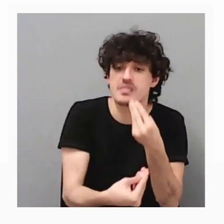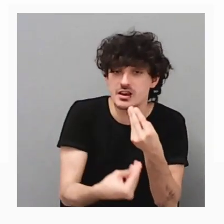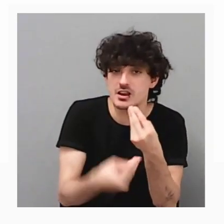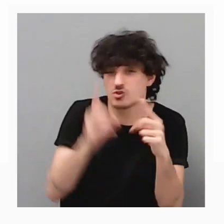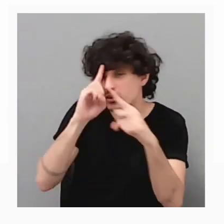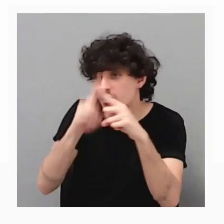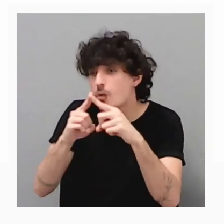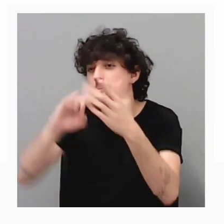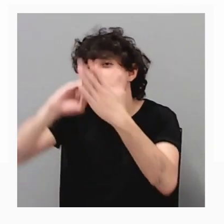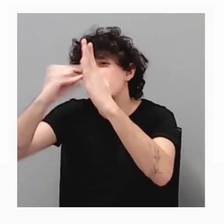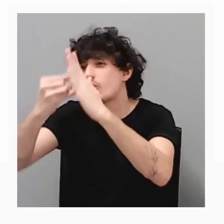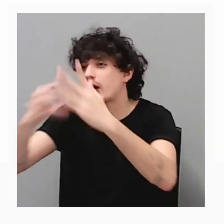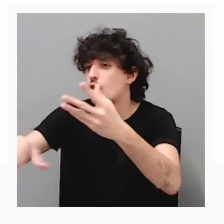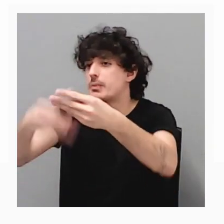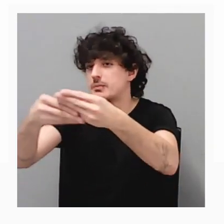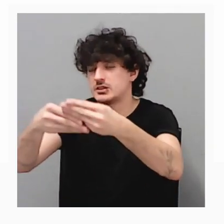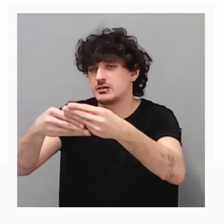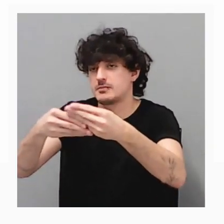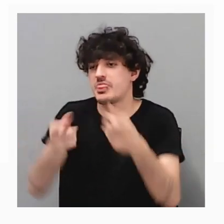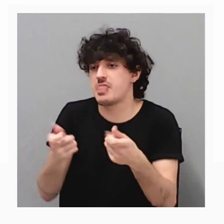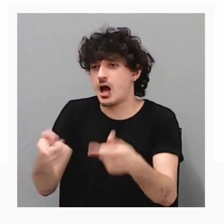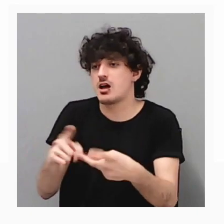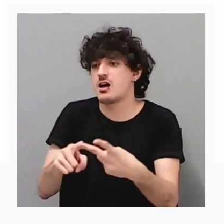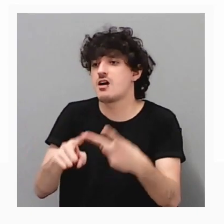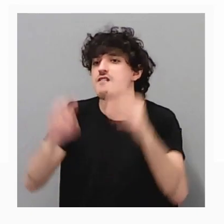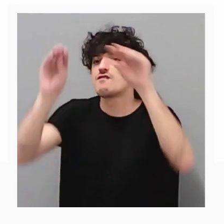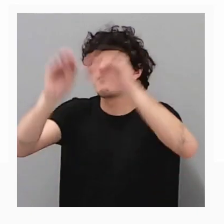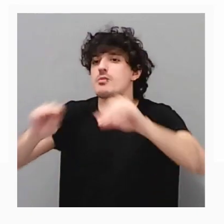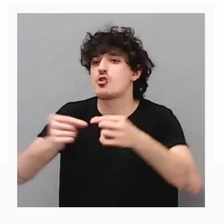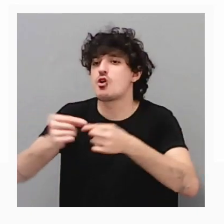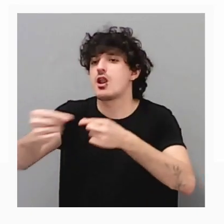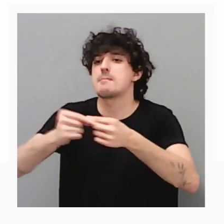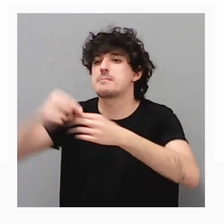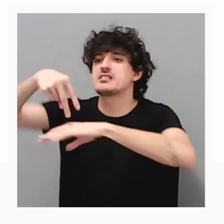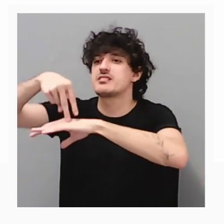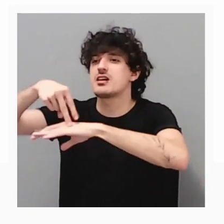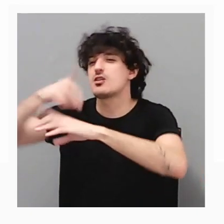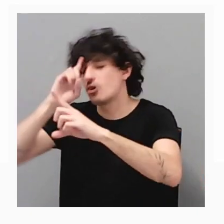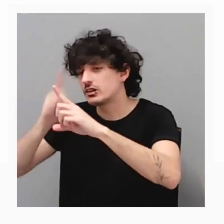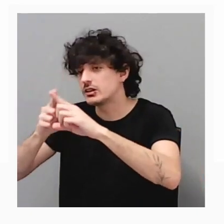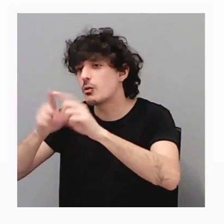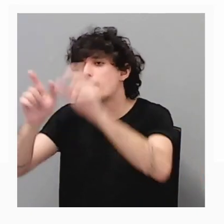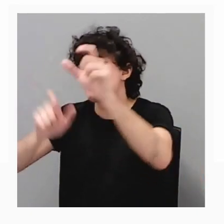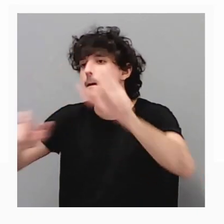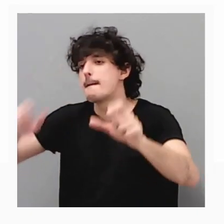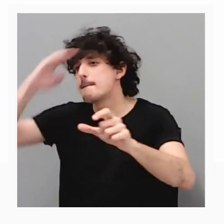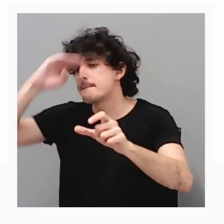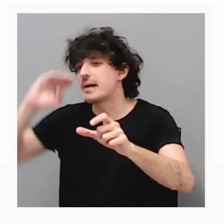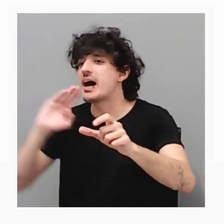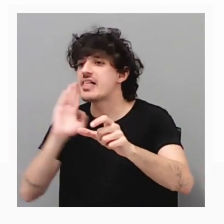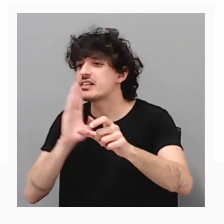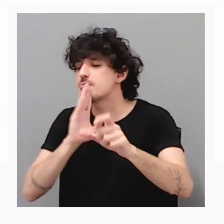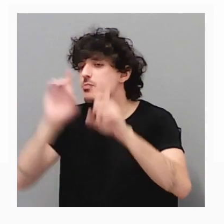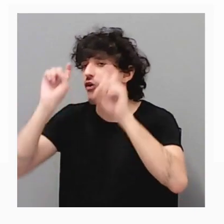metodología, damos formación online y presencial a padres, profesores y educadores para que transformen sus